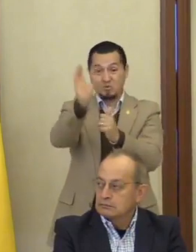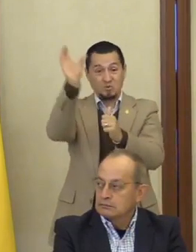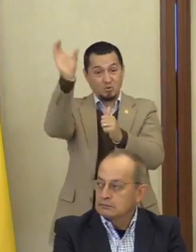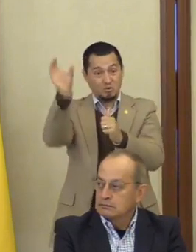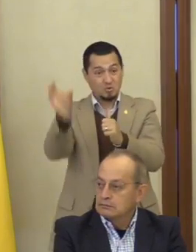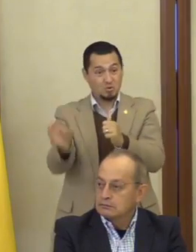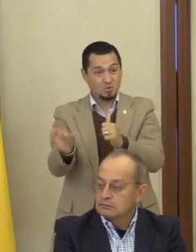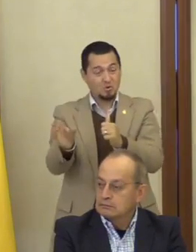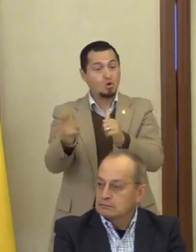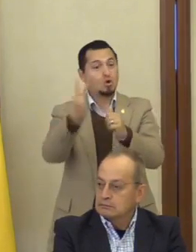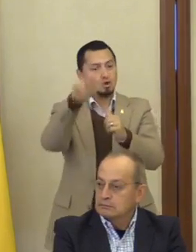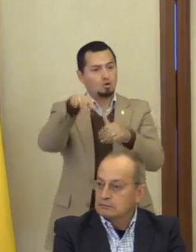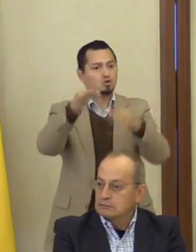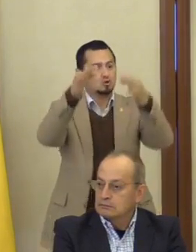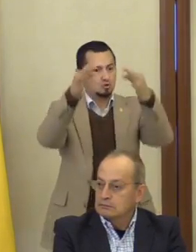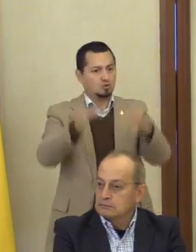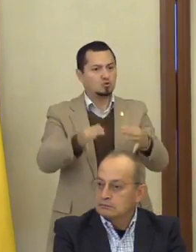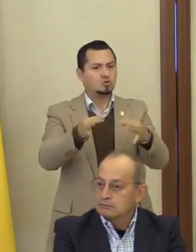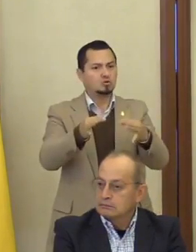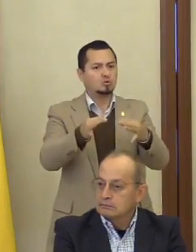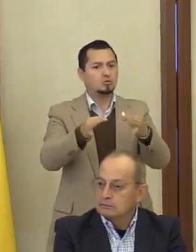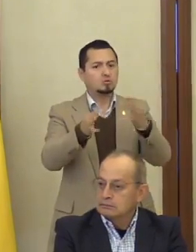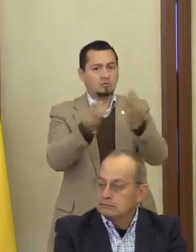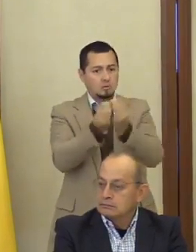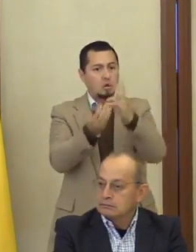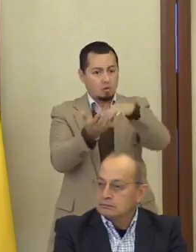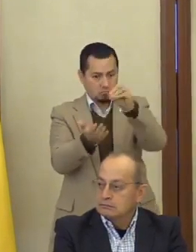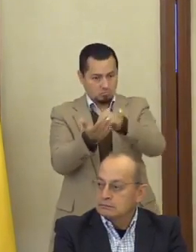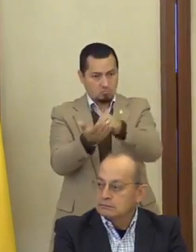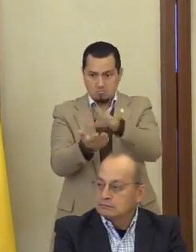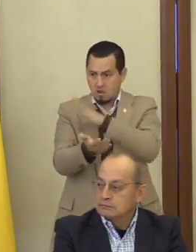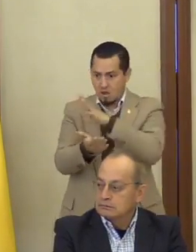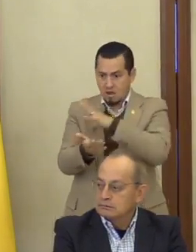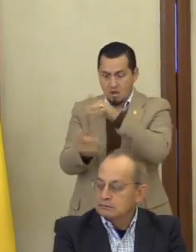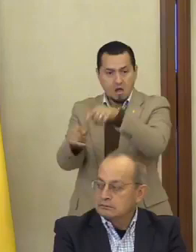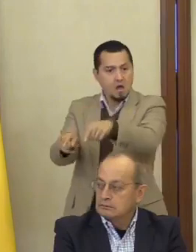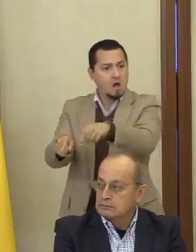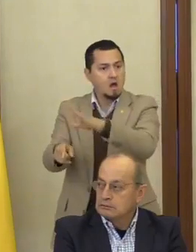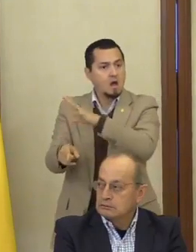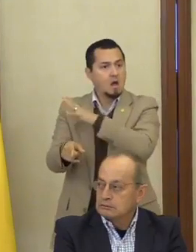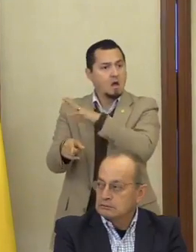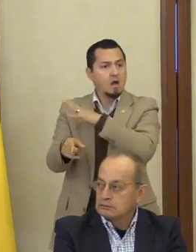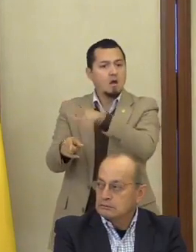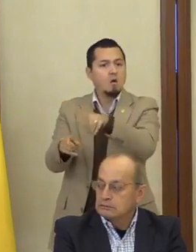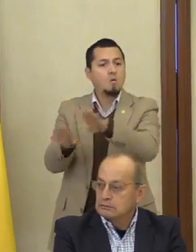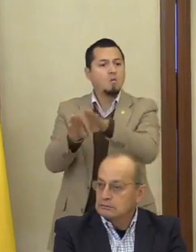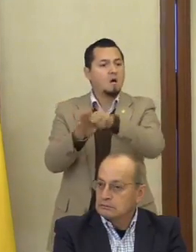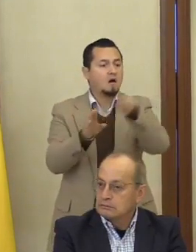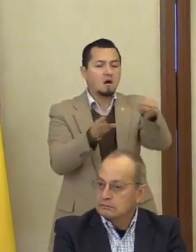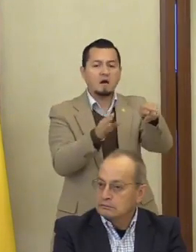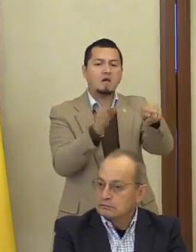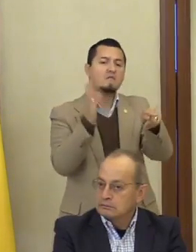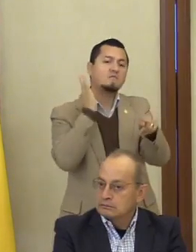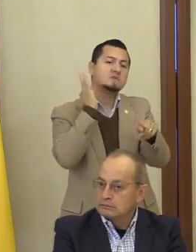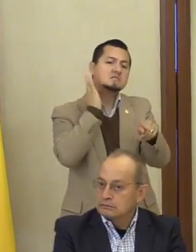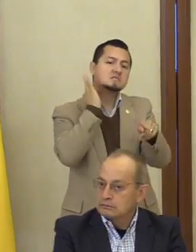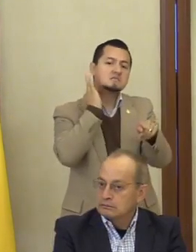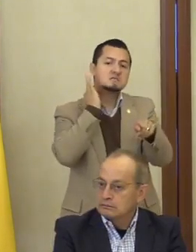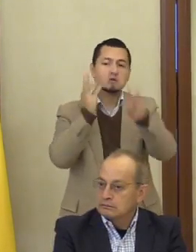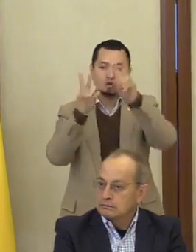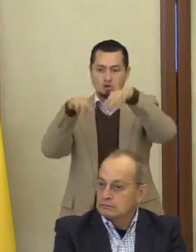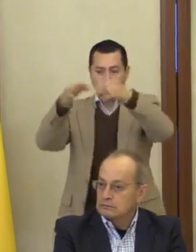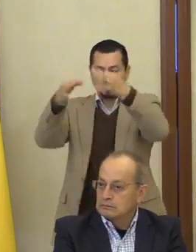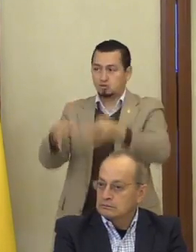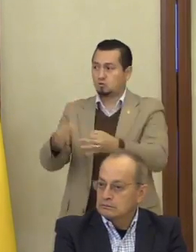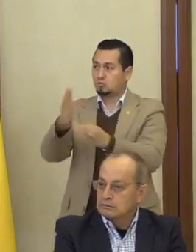azul, es el número de carpetas que existen, ahí están, físicamente ahí están, en la Fiscalía, y son las